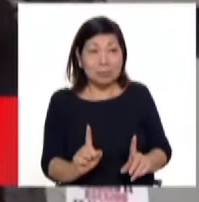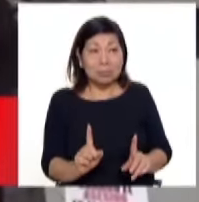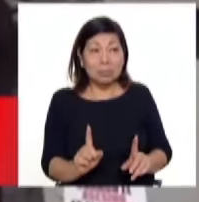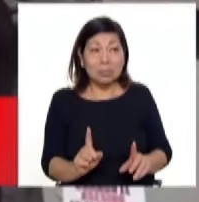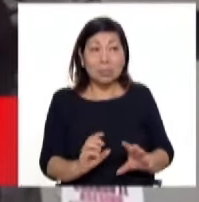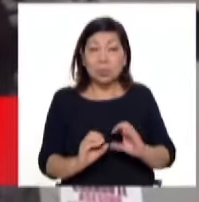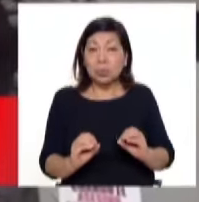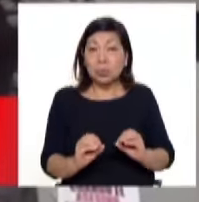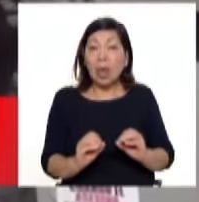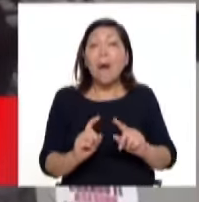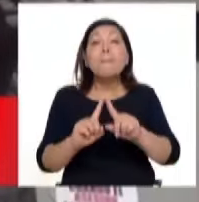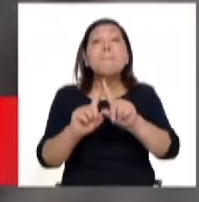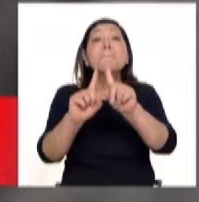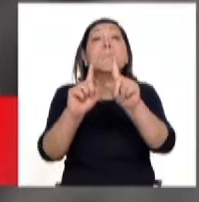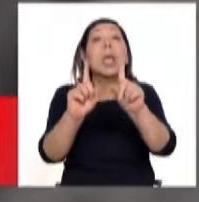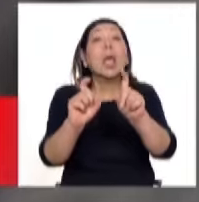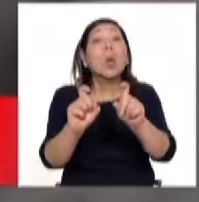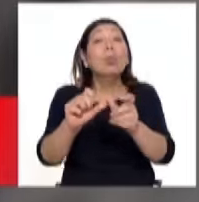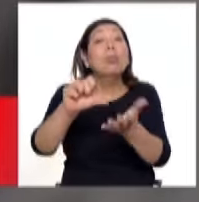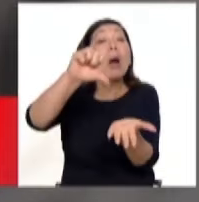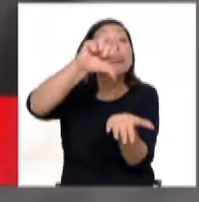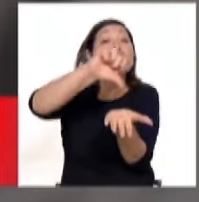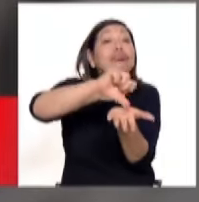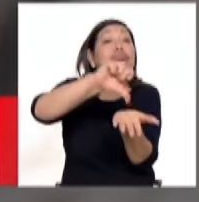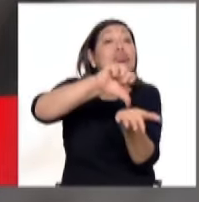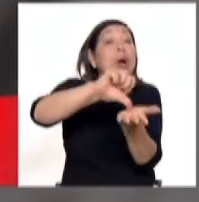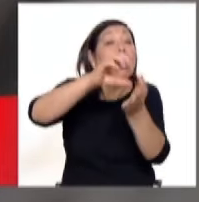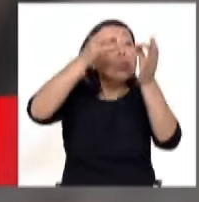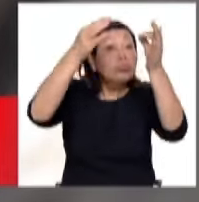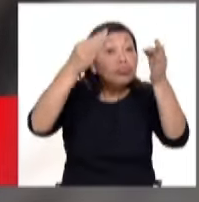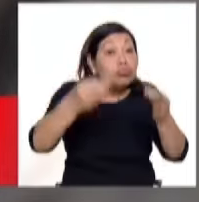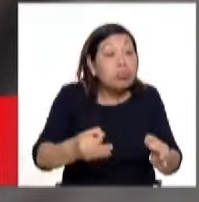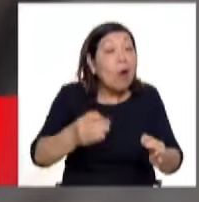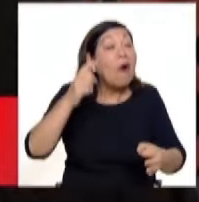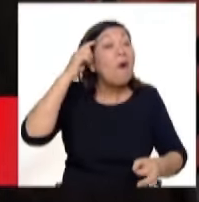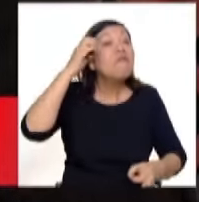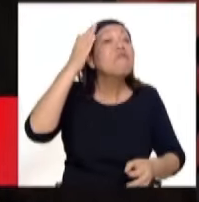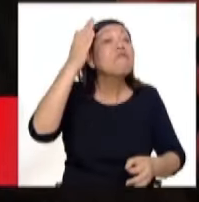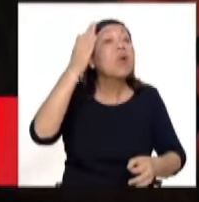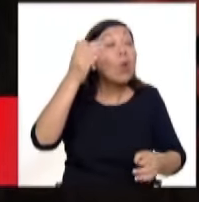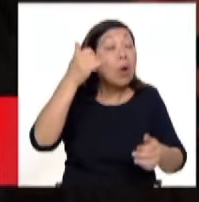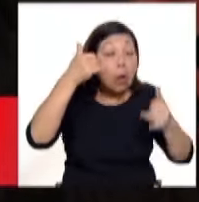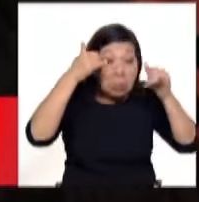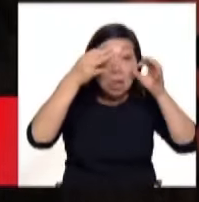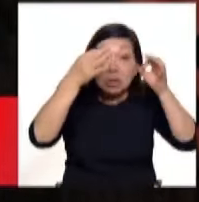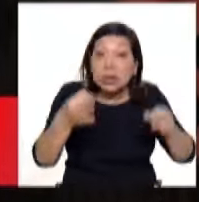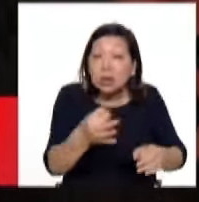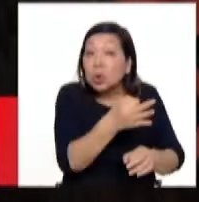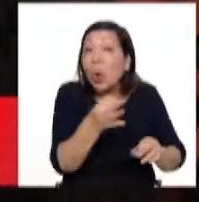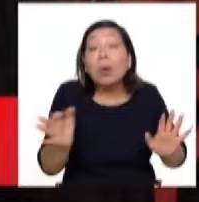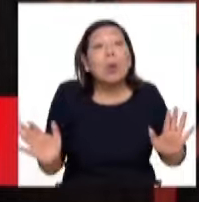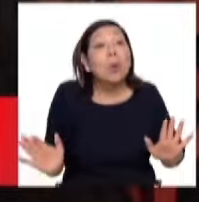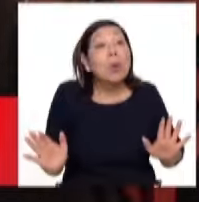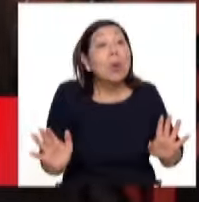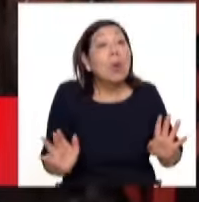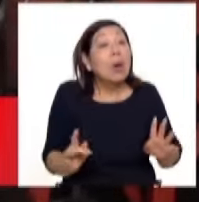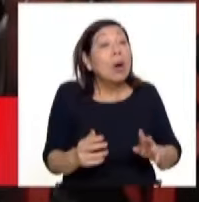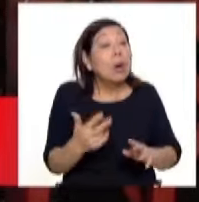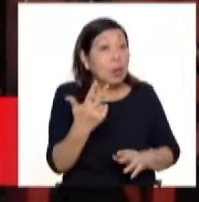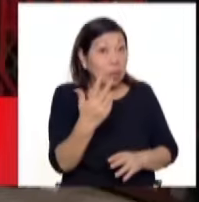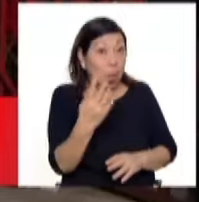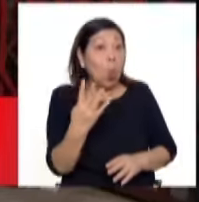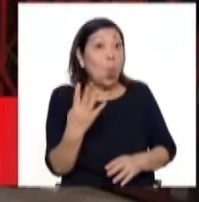de realizar una consulta popular en la capital para decidir sobre el futuro de las corridas de toros. 4 de los